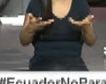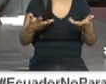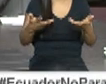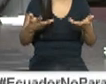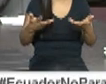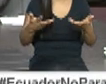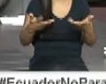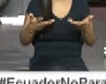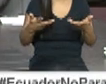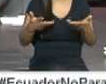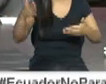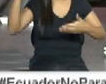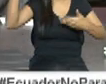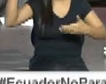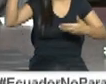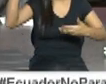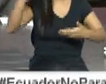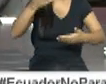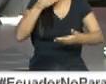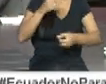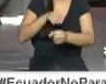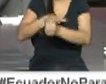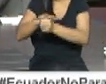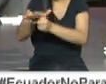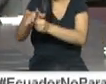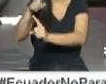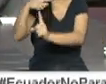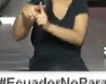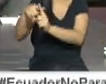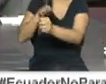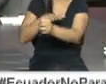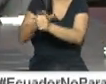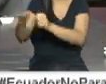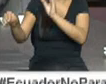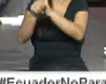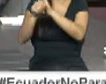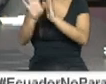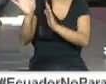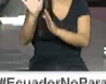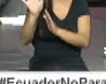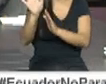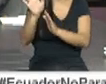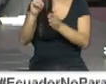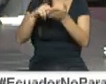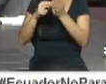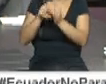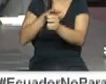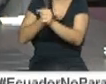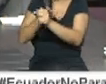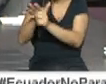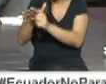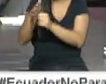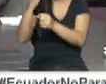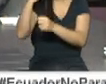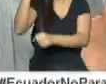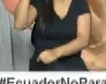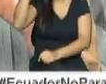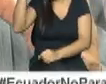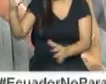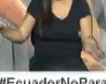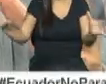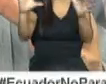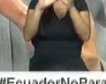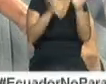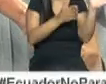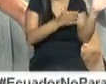politización positiva de las Fuerzas Armadas. O sea, no estoy diciendo partidización, sino politización en el sentido de comprender esta